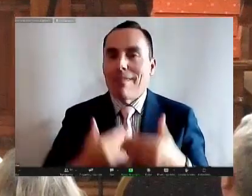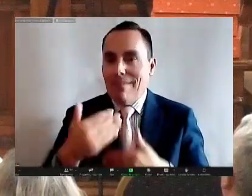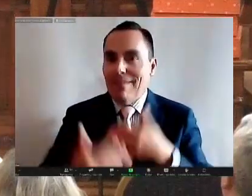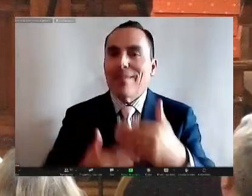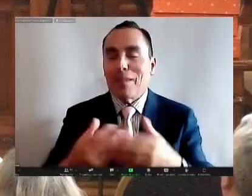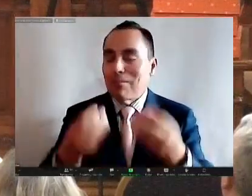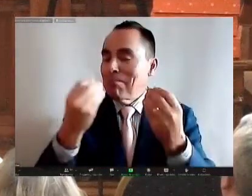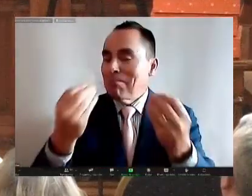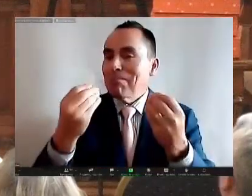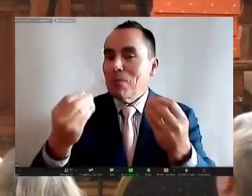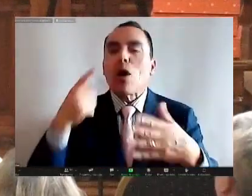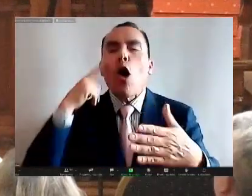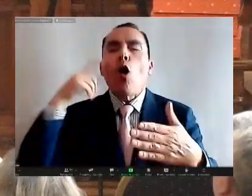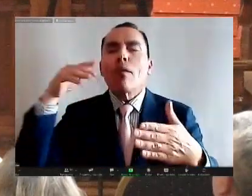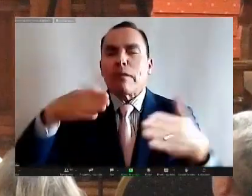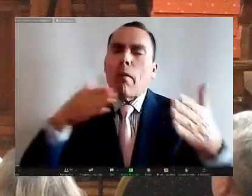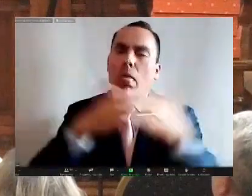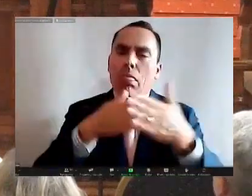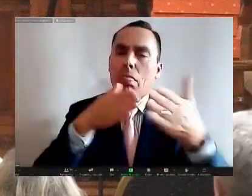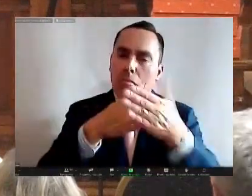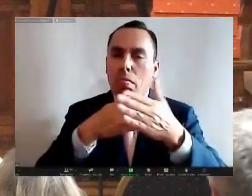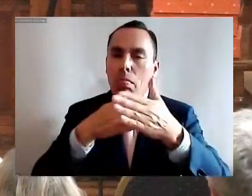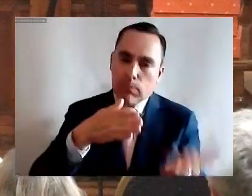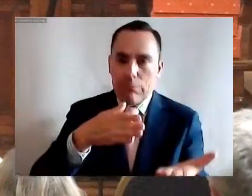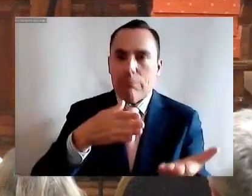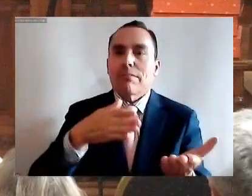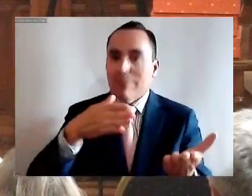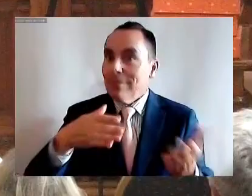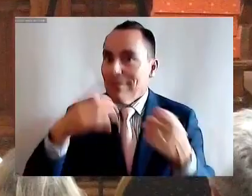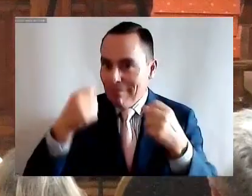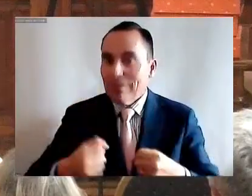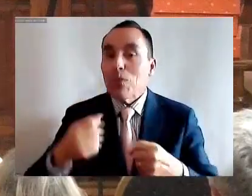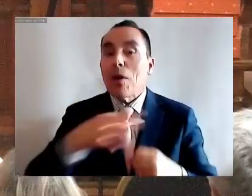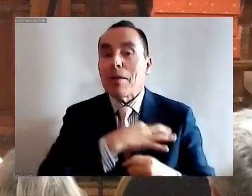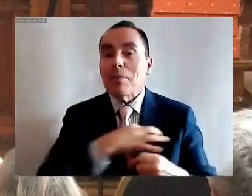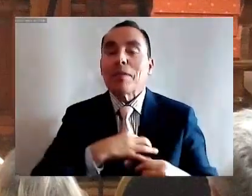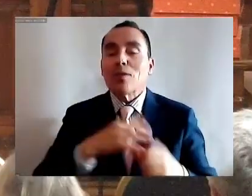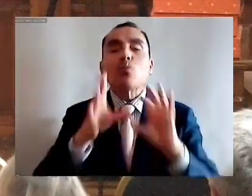ese muro al que hacía referencia la ministra, así que muchas gracias.